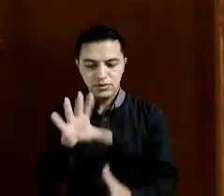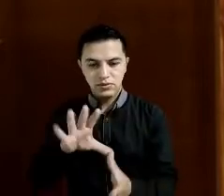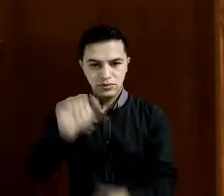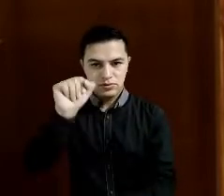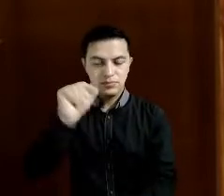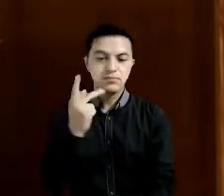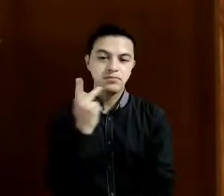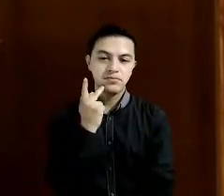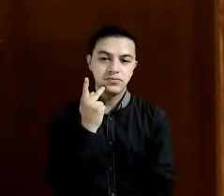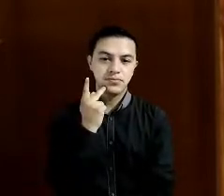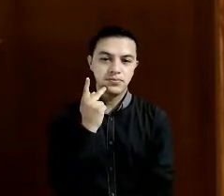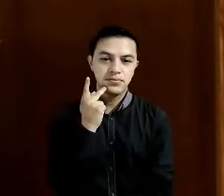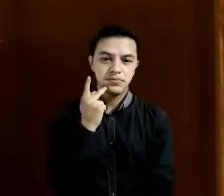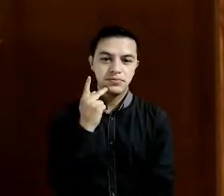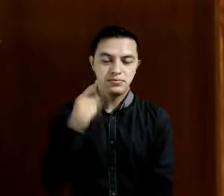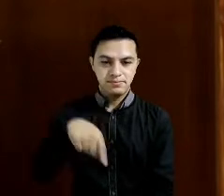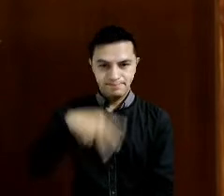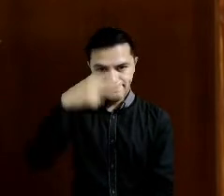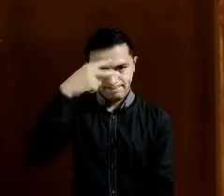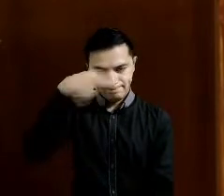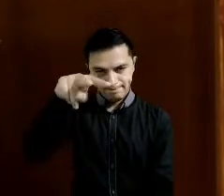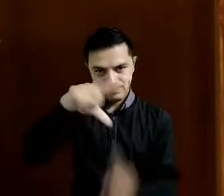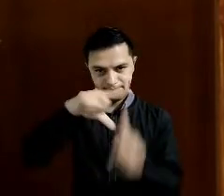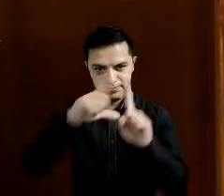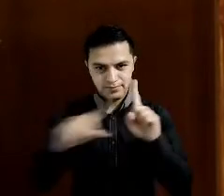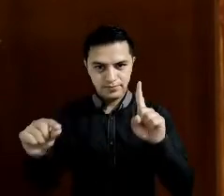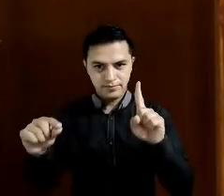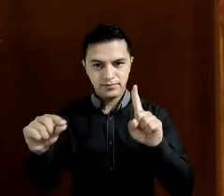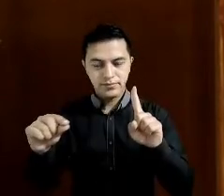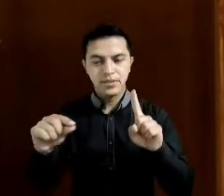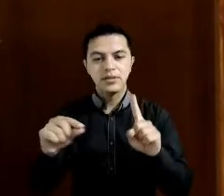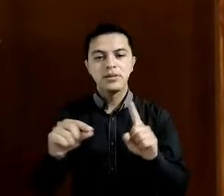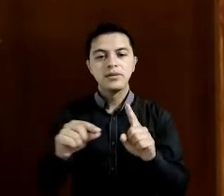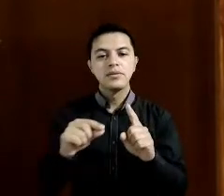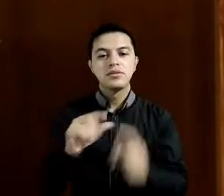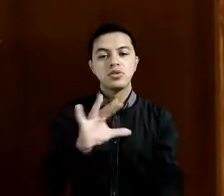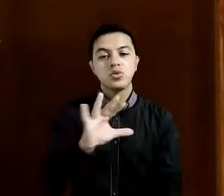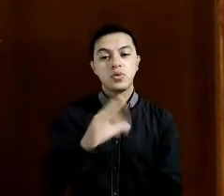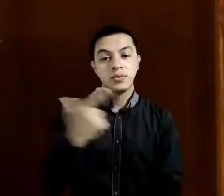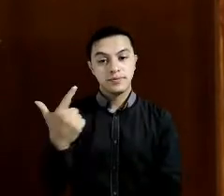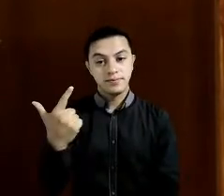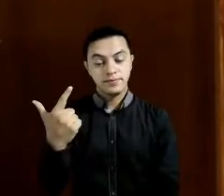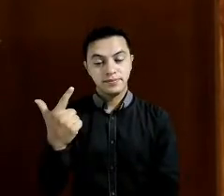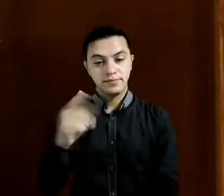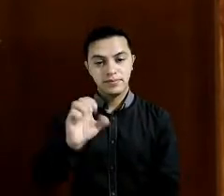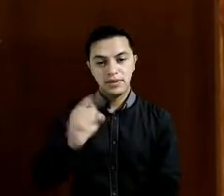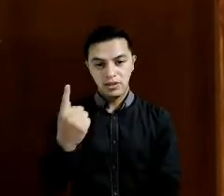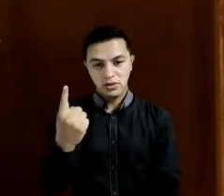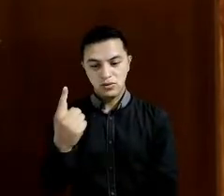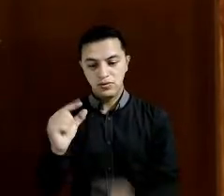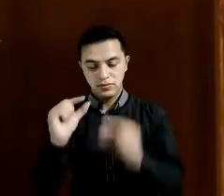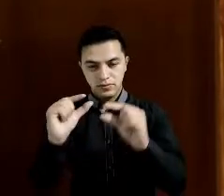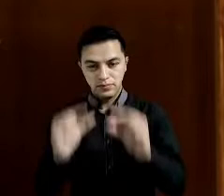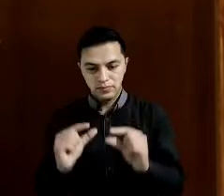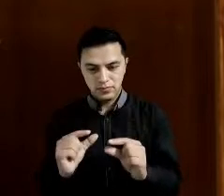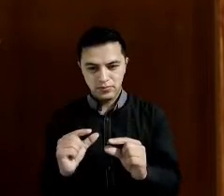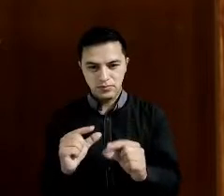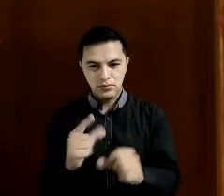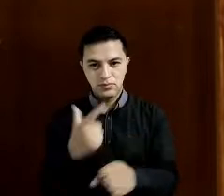Política de los Estados Unidos Mexicanos, 57 y 61, fracción 7 de